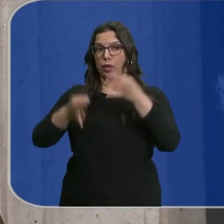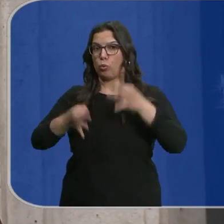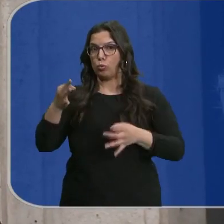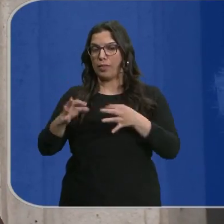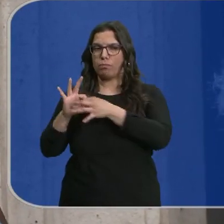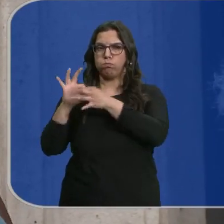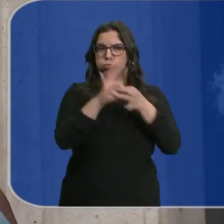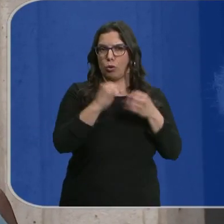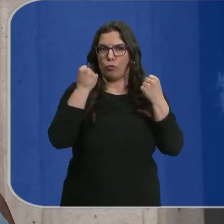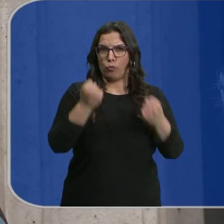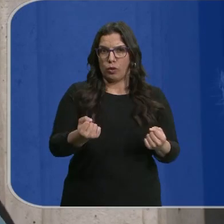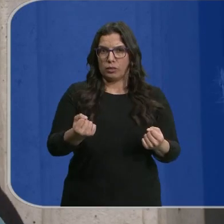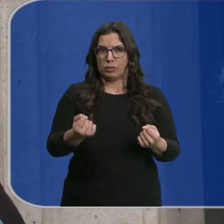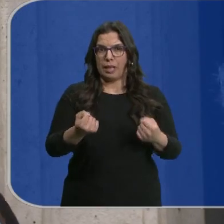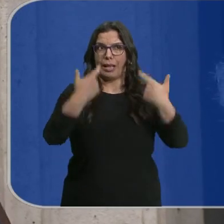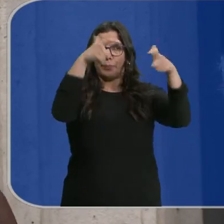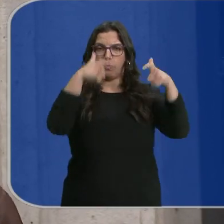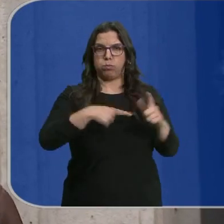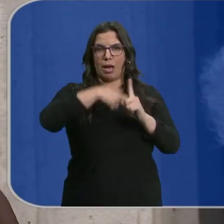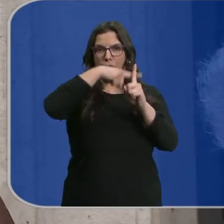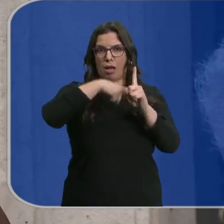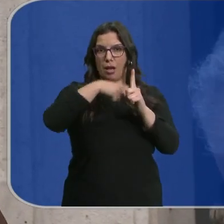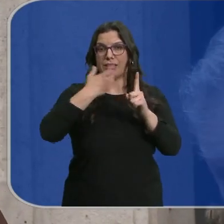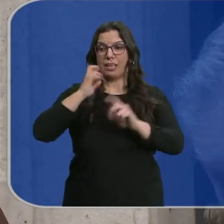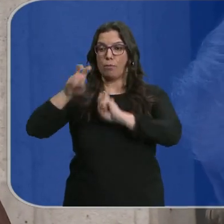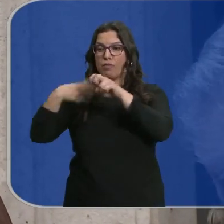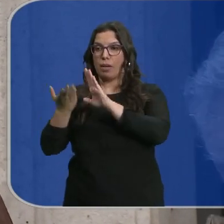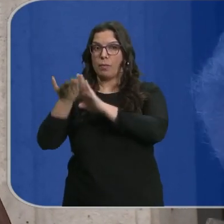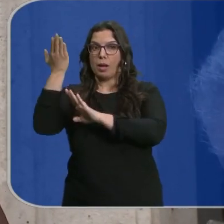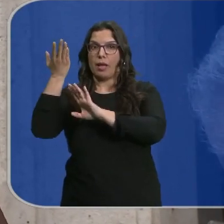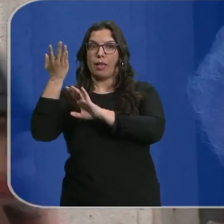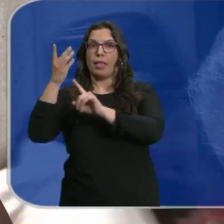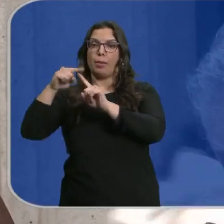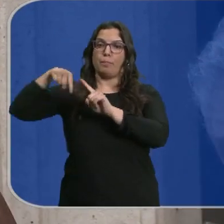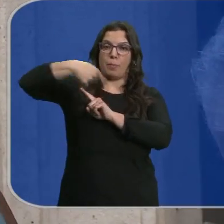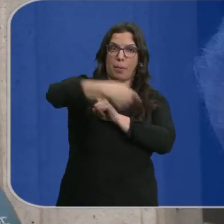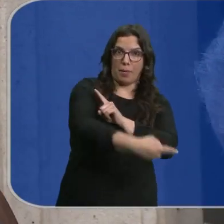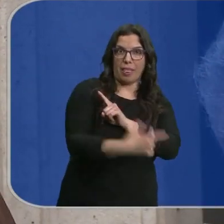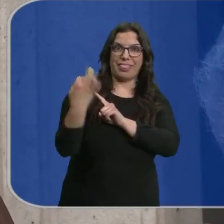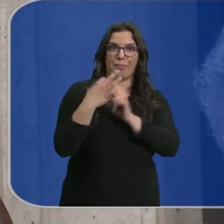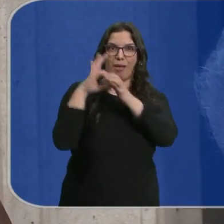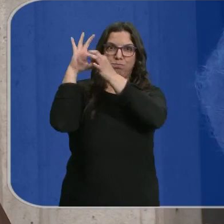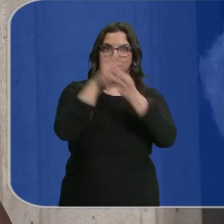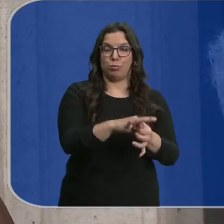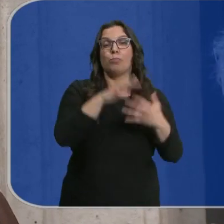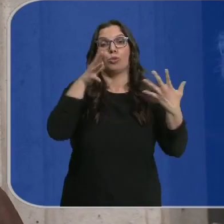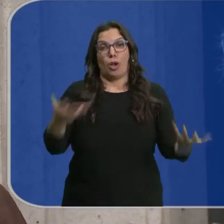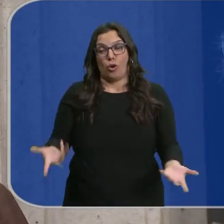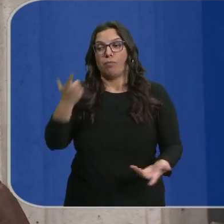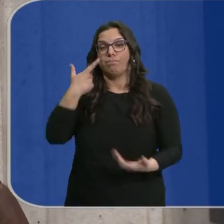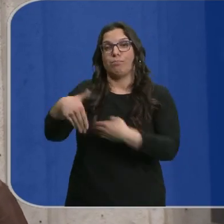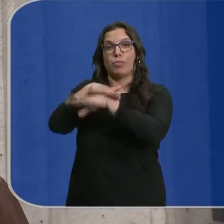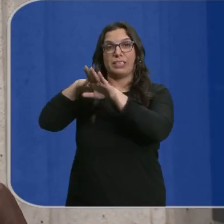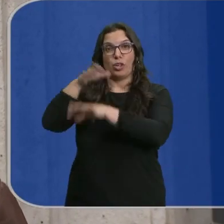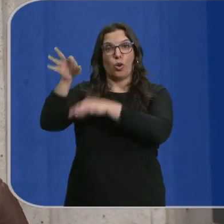están íntimamente relacionadas entre cuerpos y escalas y que cualquier modificación al alza tenía que tener consecuencias en los demás. Bueno, pues ahora es el momento de que el